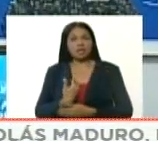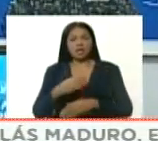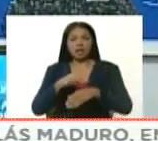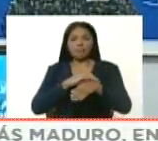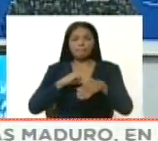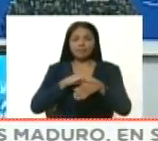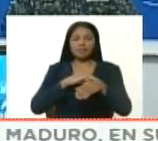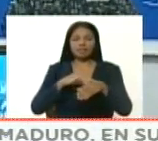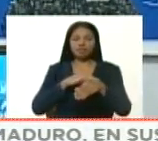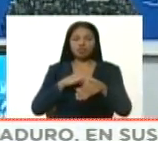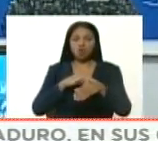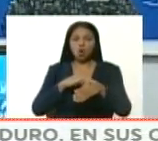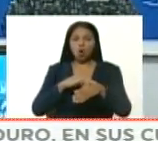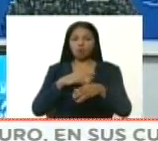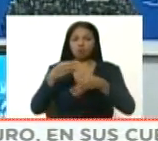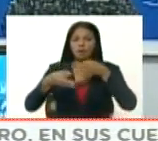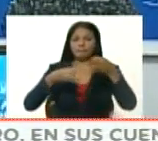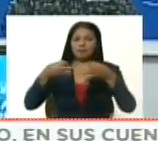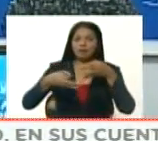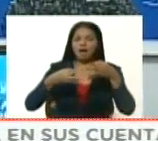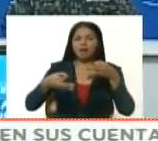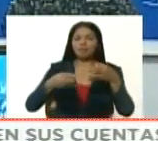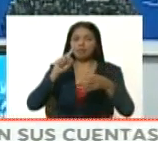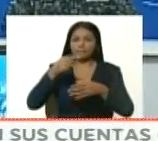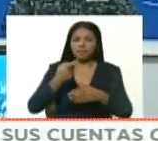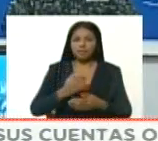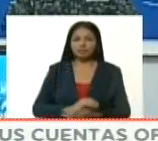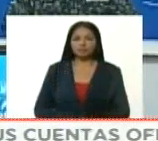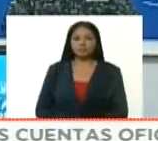ministro de Interior y Justicia, compañero